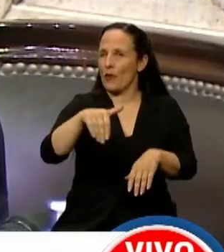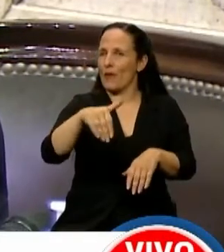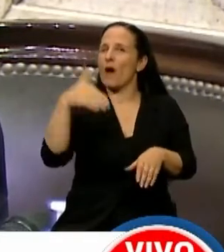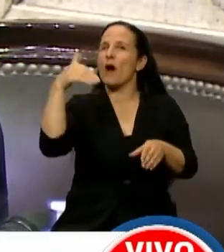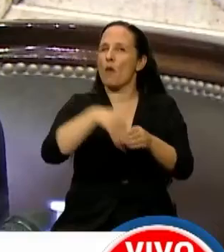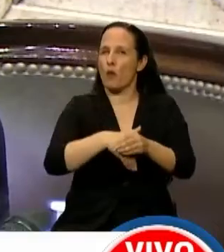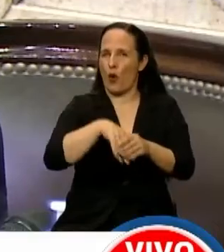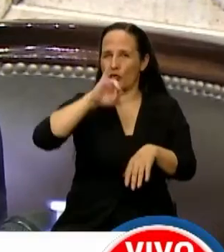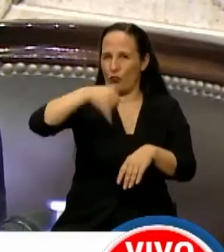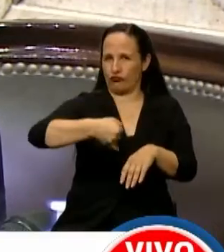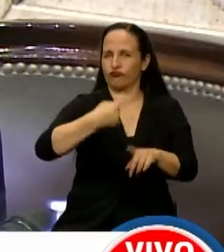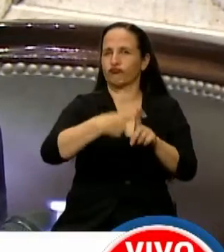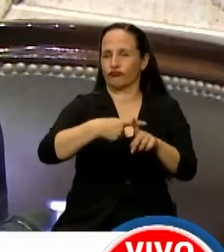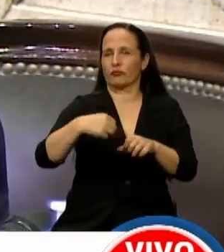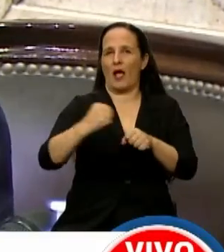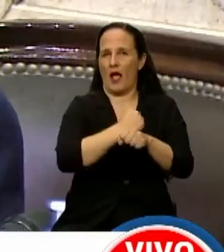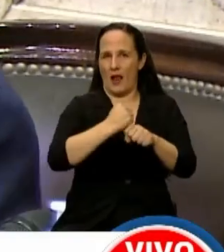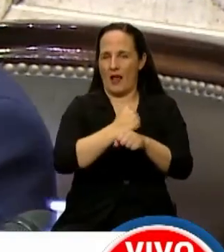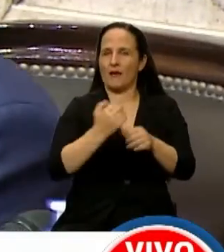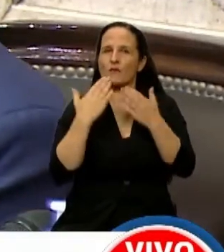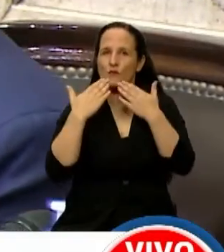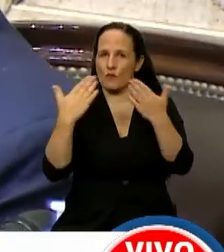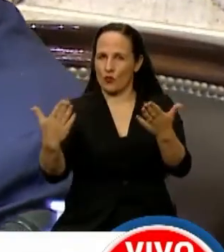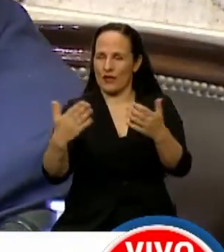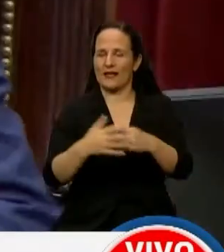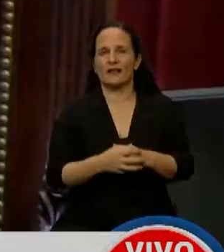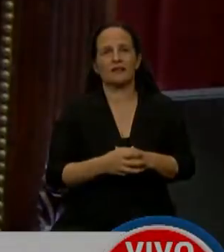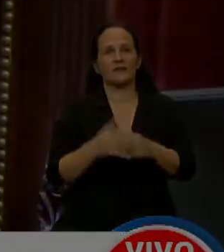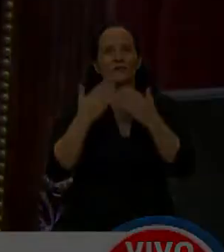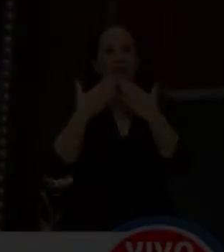positivo a esta ley. Muchas gracias. Gracias, diputado.